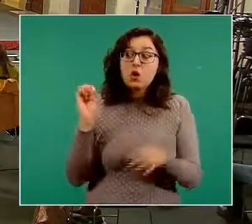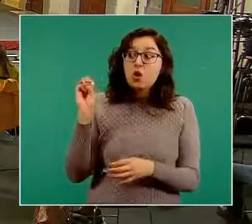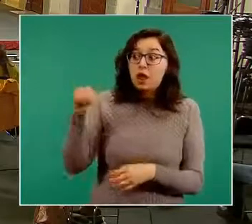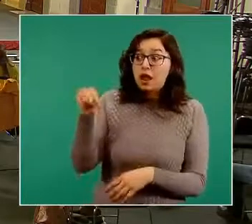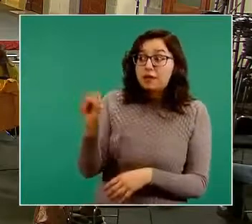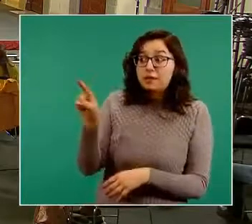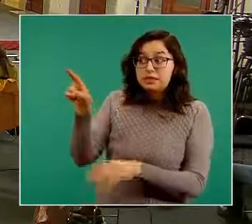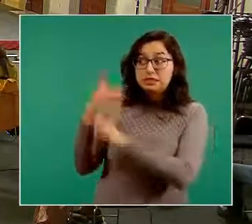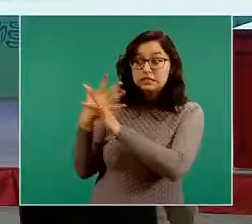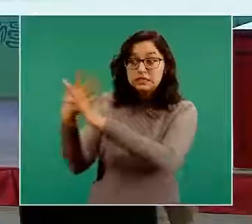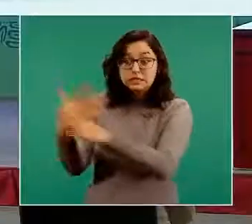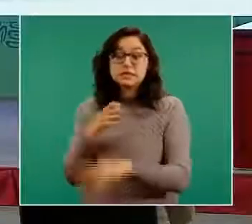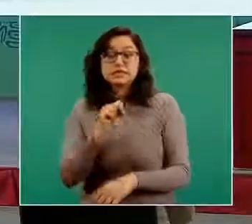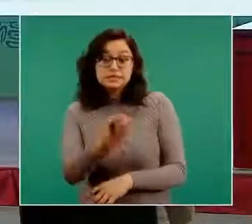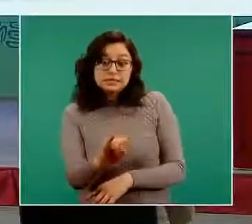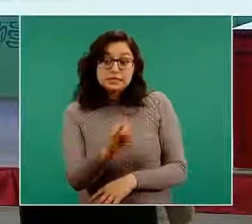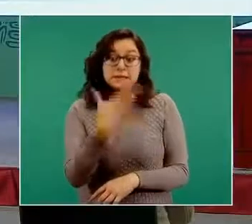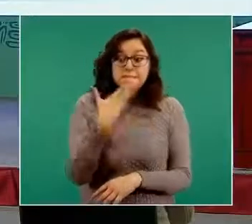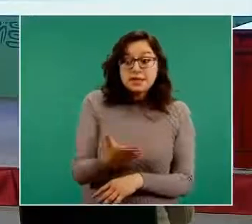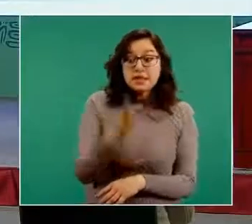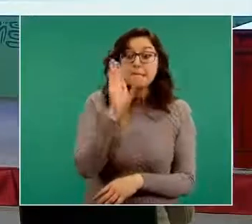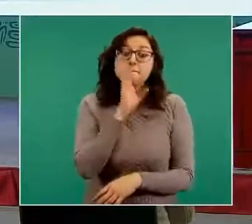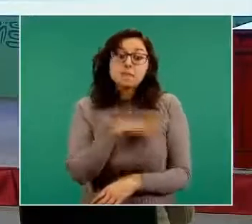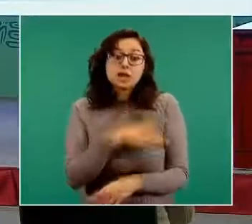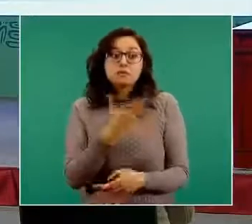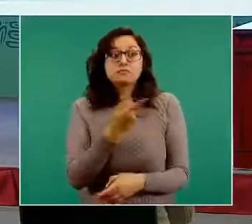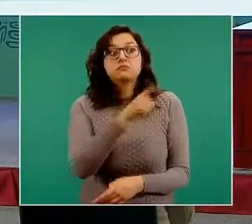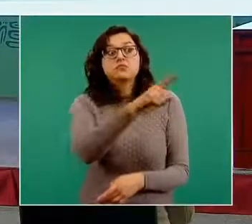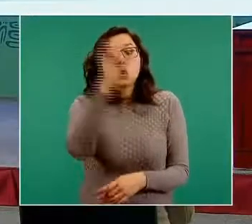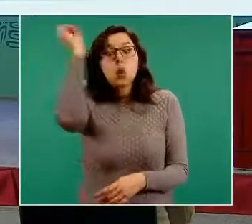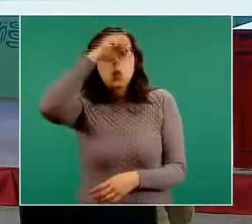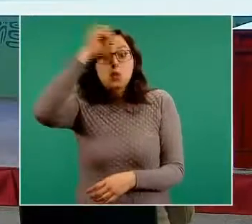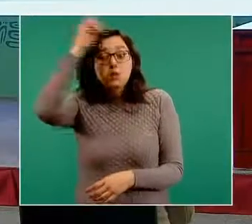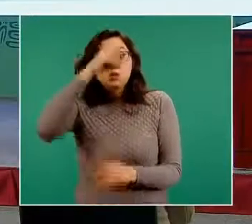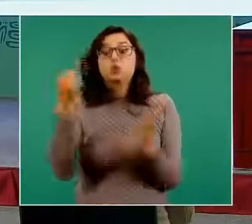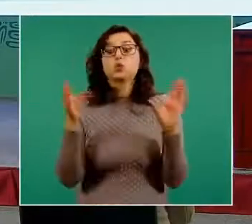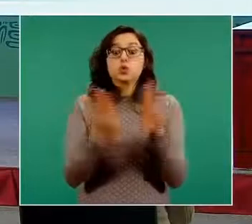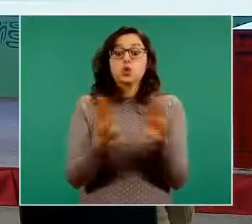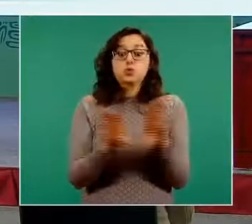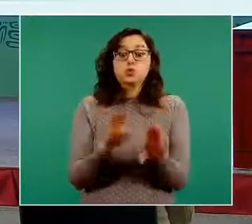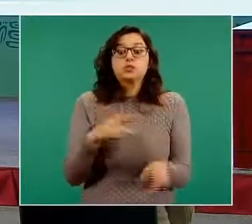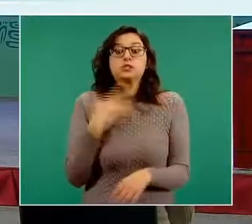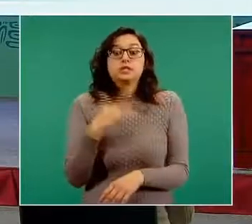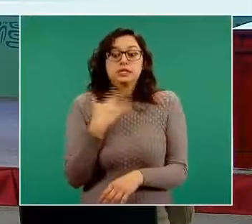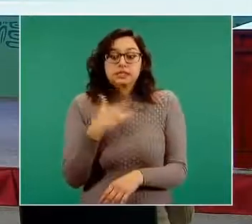organización recomienda, la Organización Mundial de la Salud, y lo que Pfizer considera que